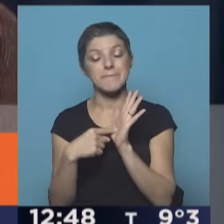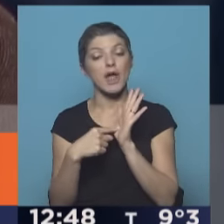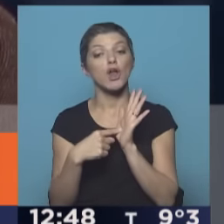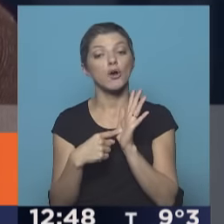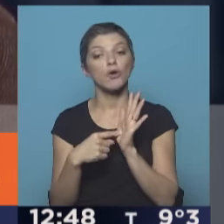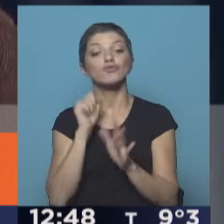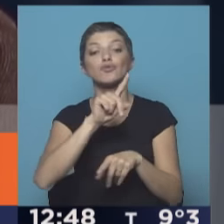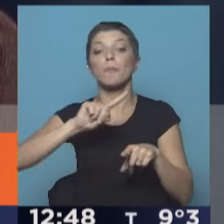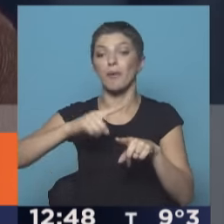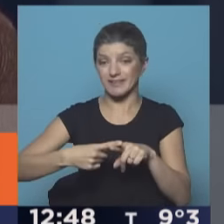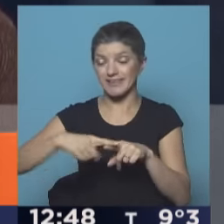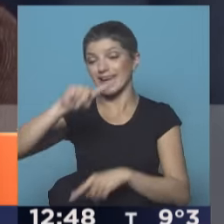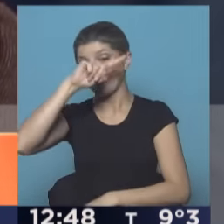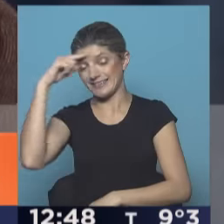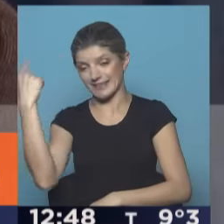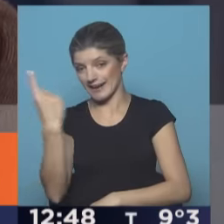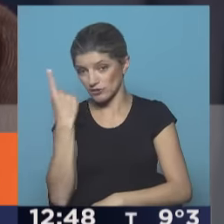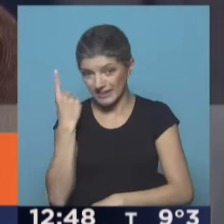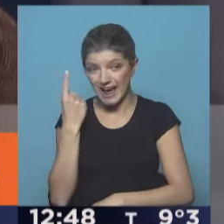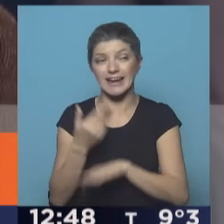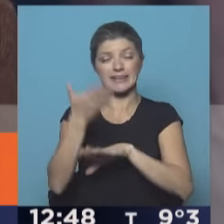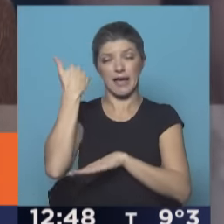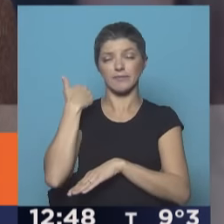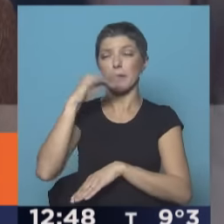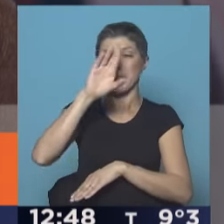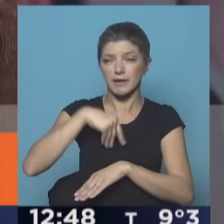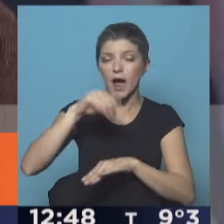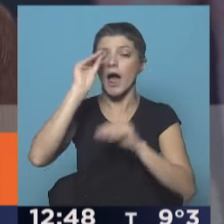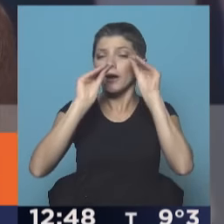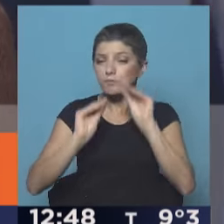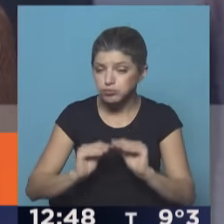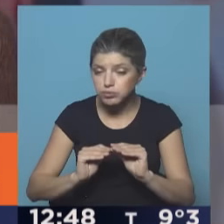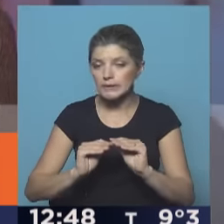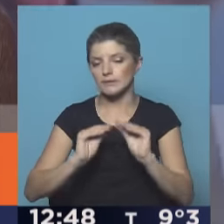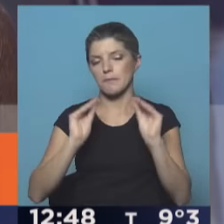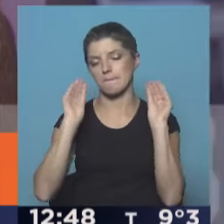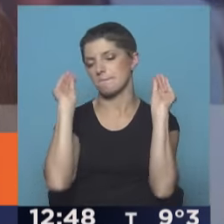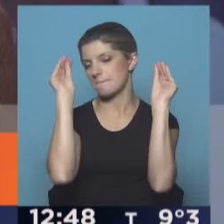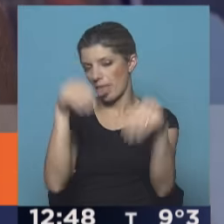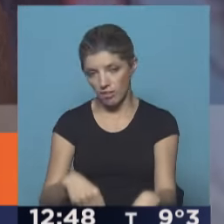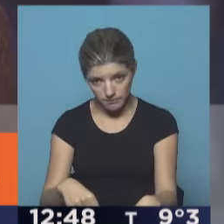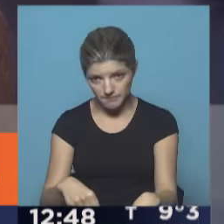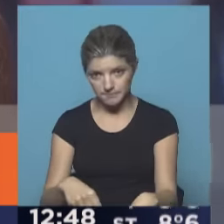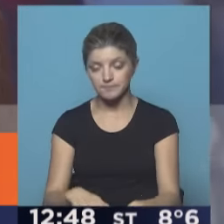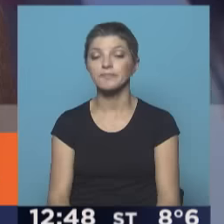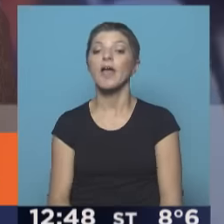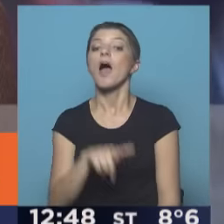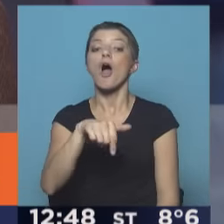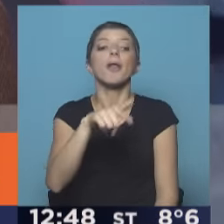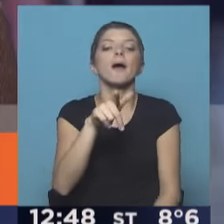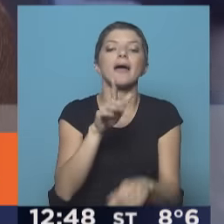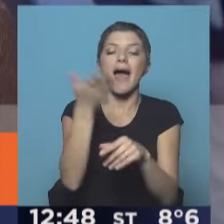resultado la política exterior que él proyectó y que en un inicio pareciera establecer a Turquía